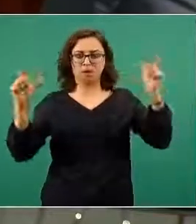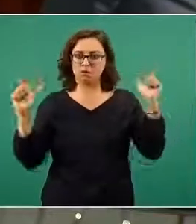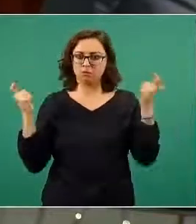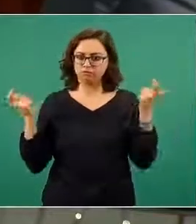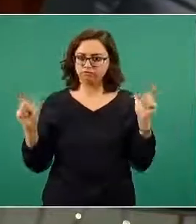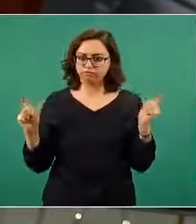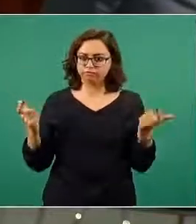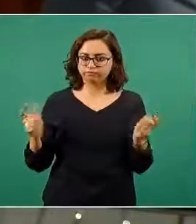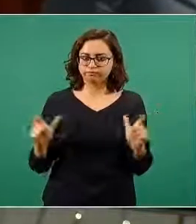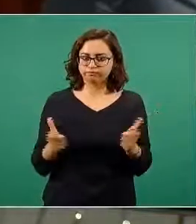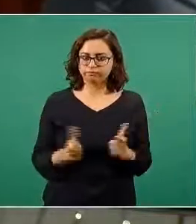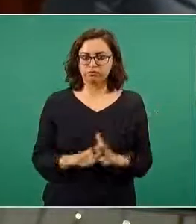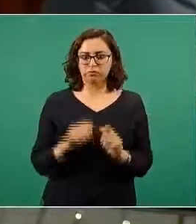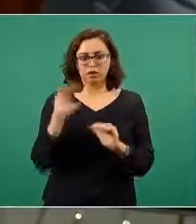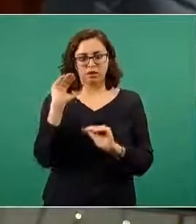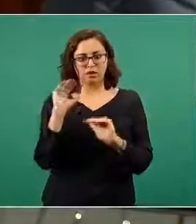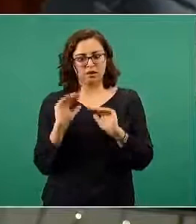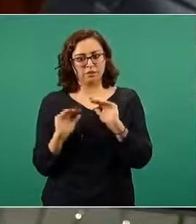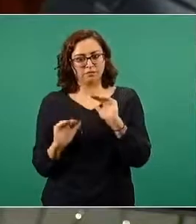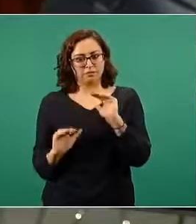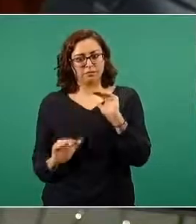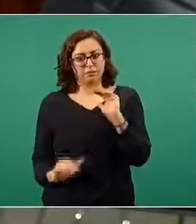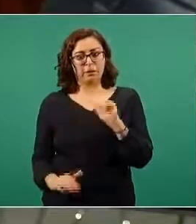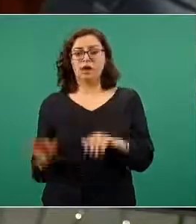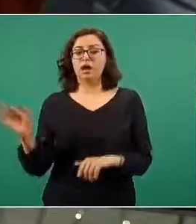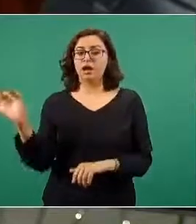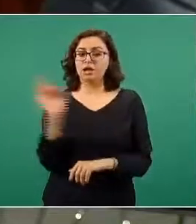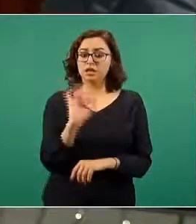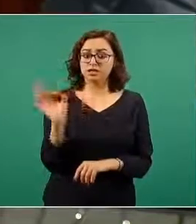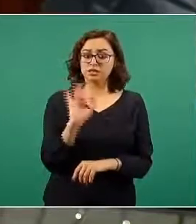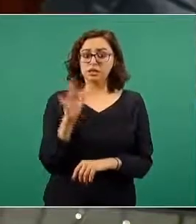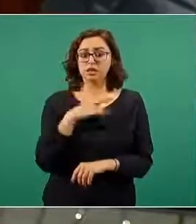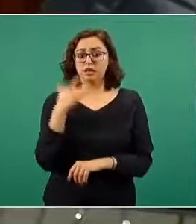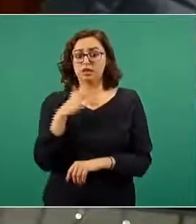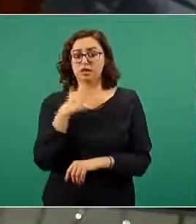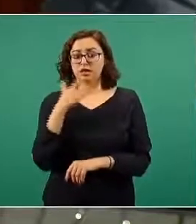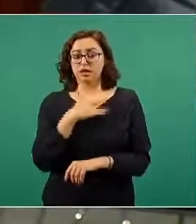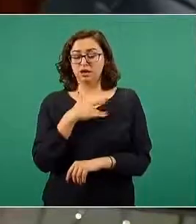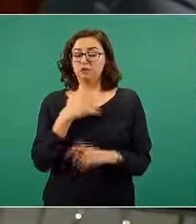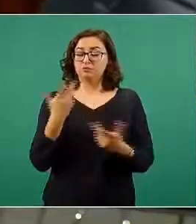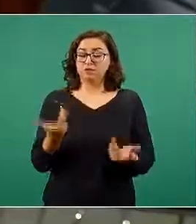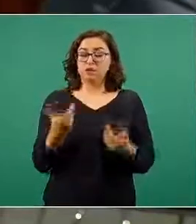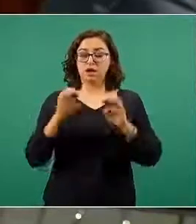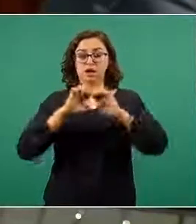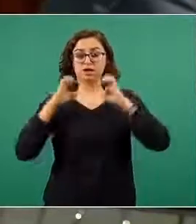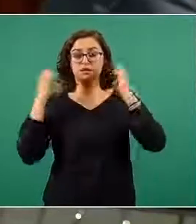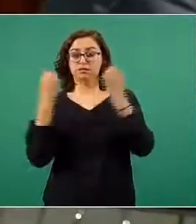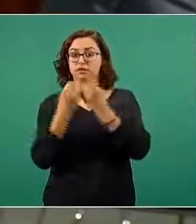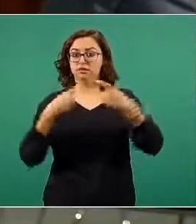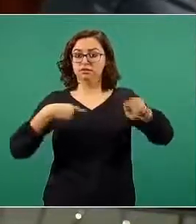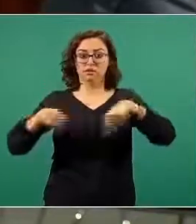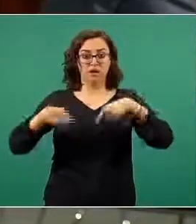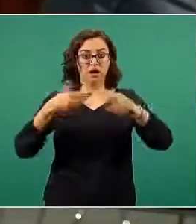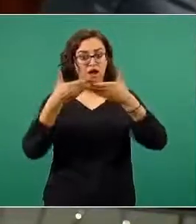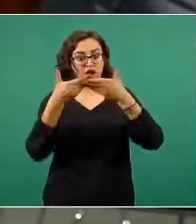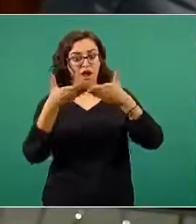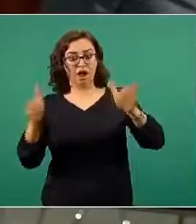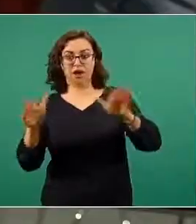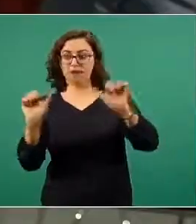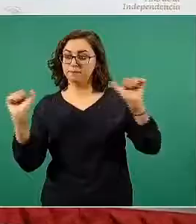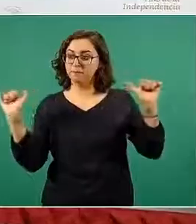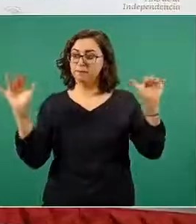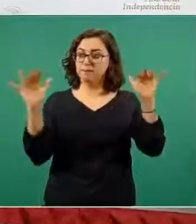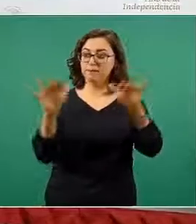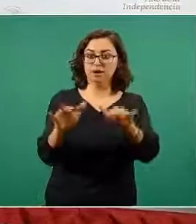contagios, ¿tienen contemplado de que en algún momento regrese la afición a los estadios, aunque sea en un pequeño